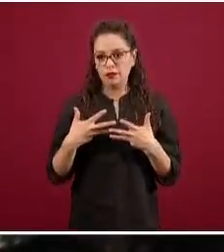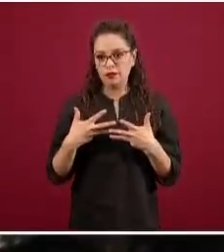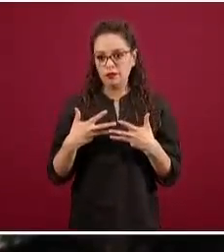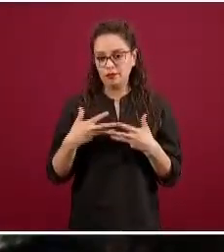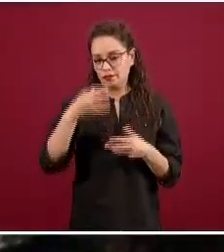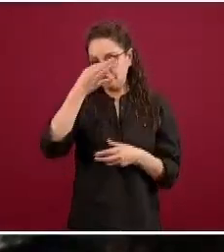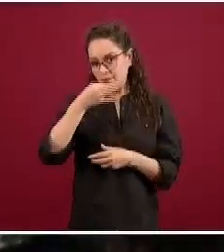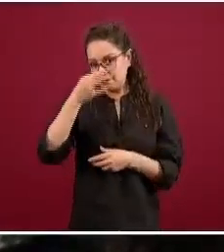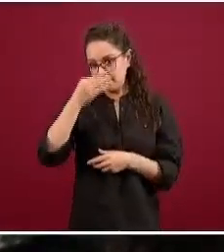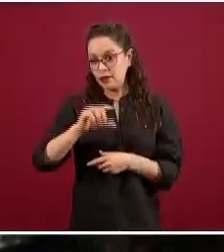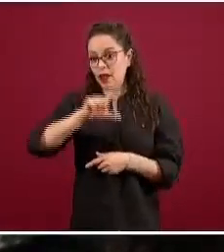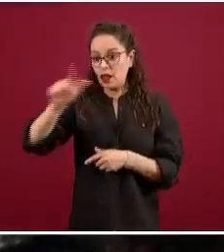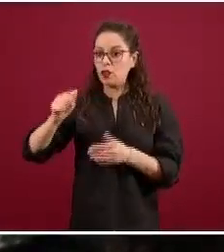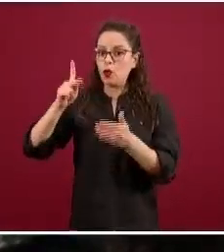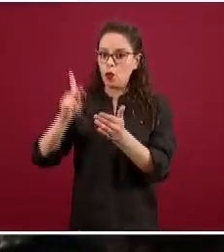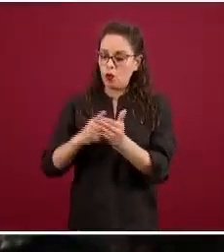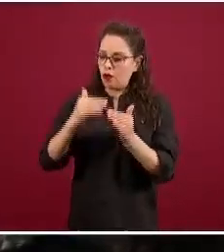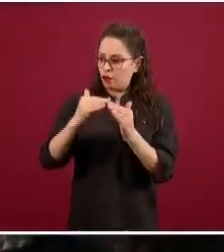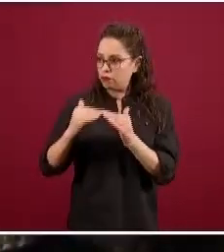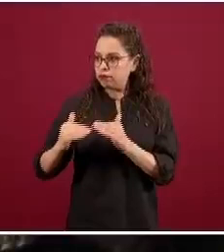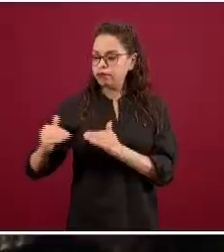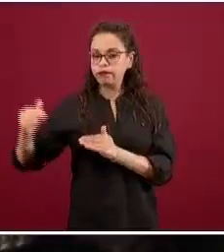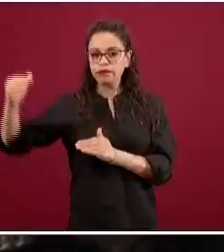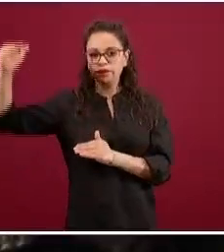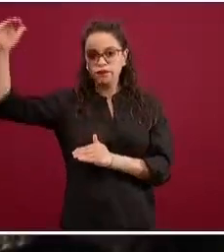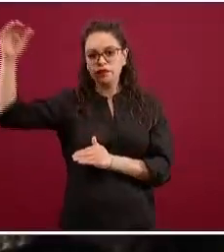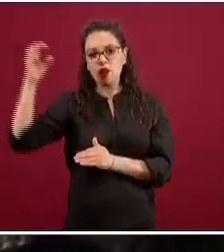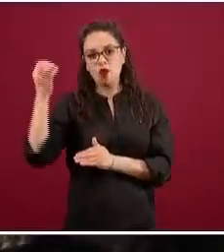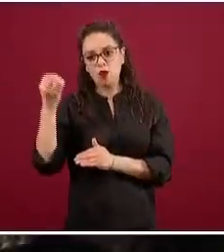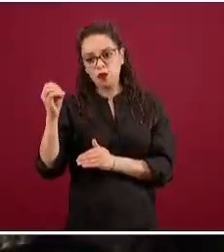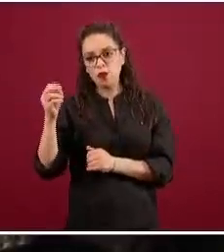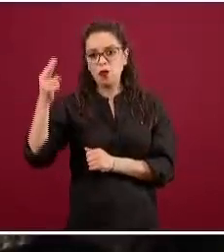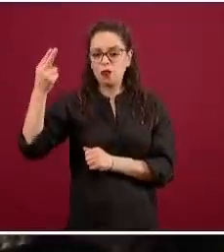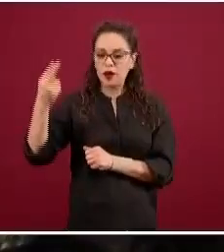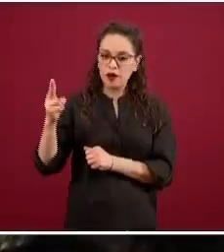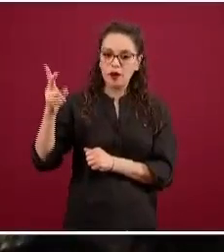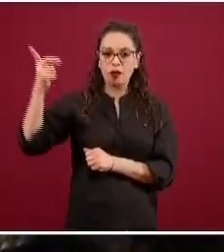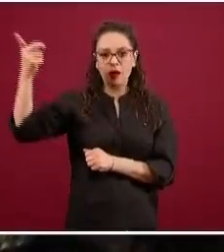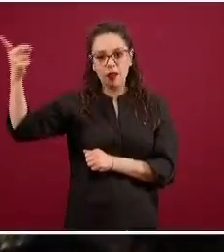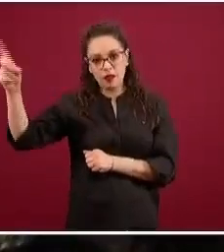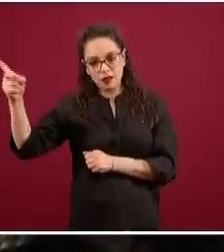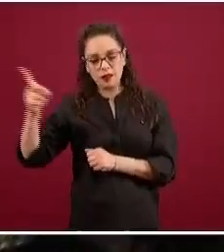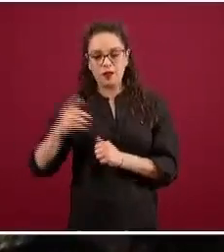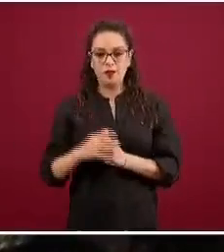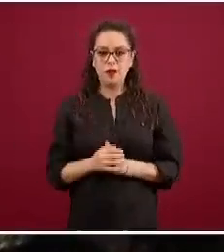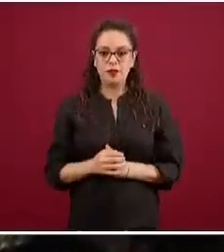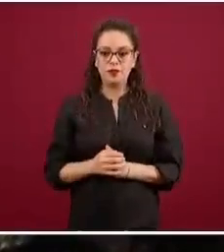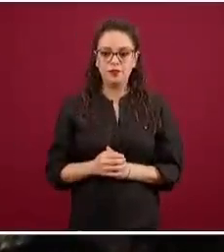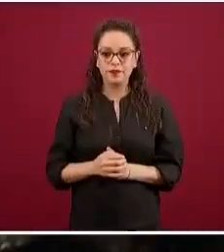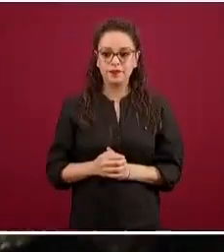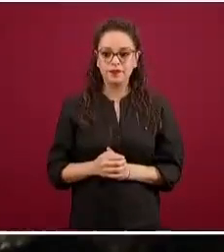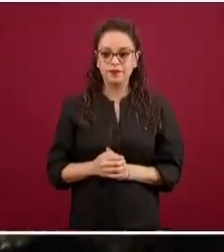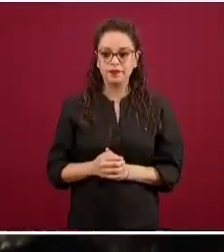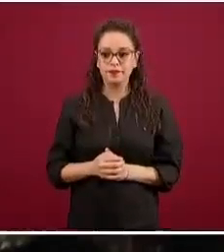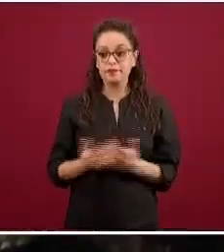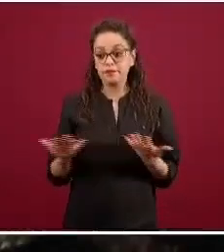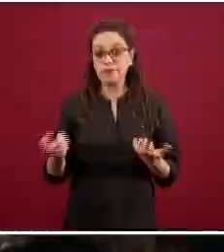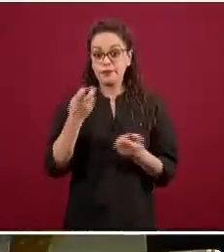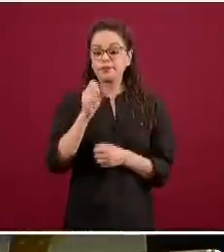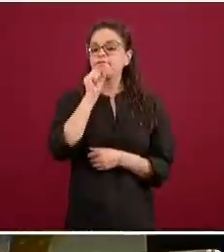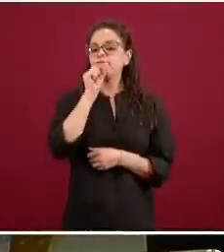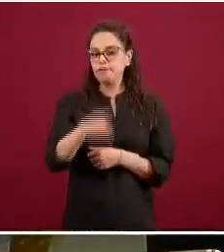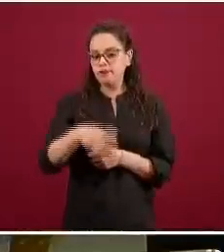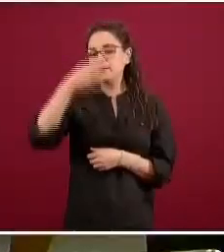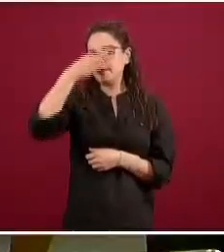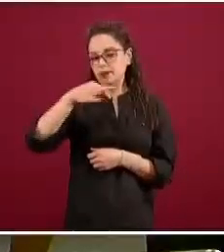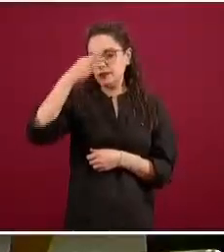luego empiezan a subir nuevamente hacia octubre, noviembre y diciembre. Entre otras, la influenza,